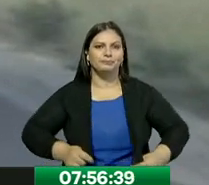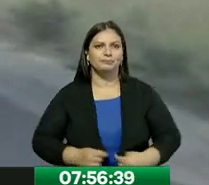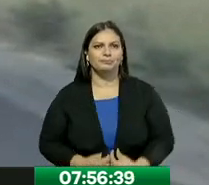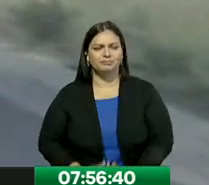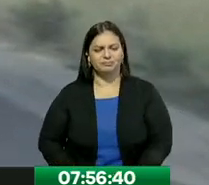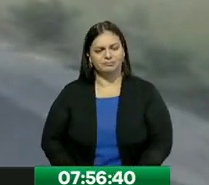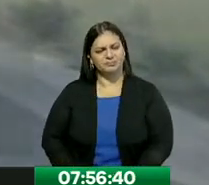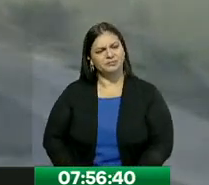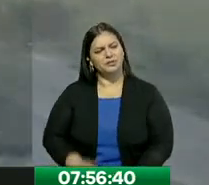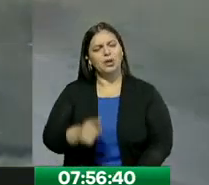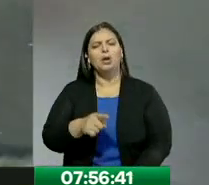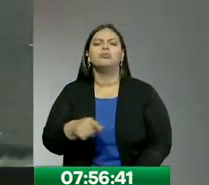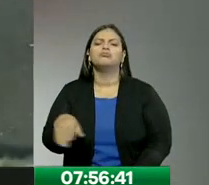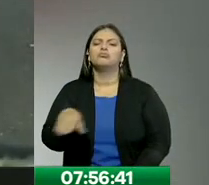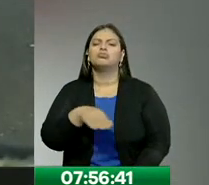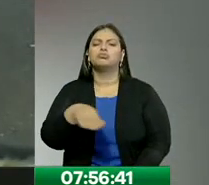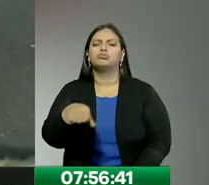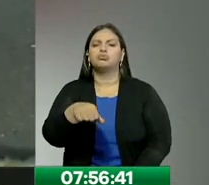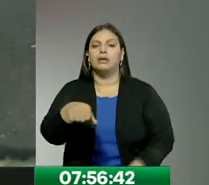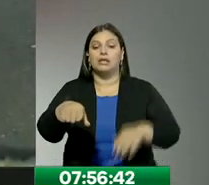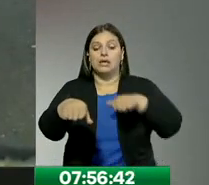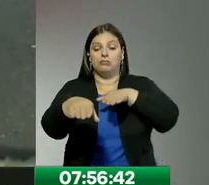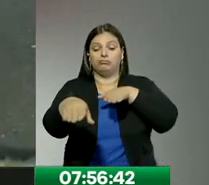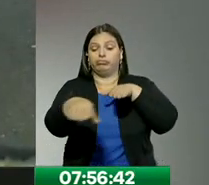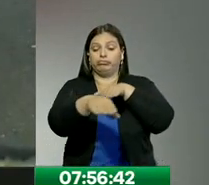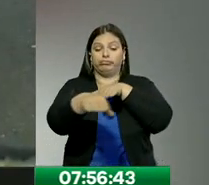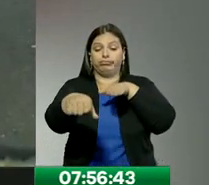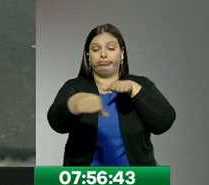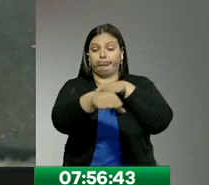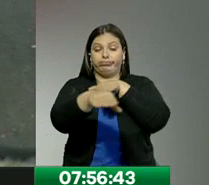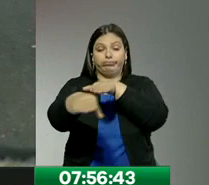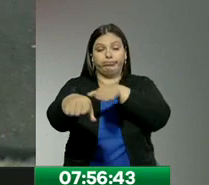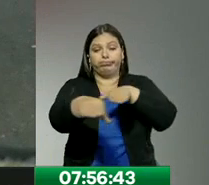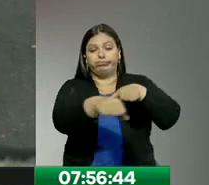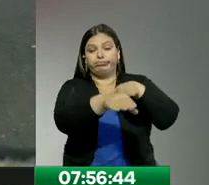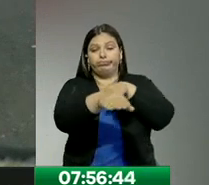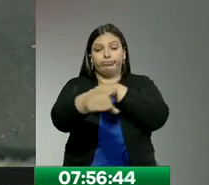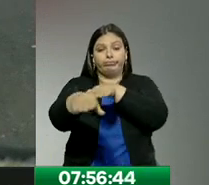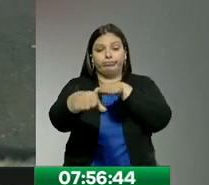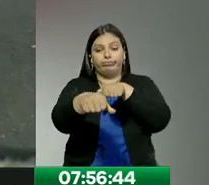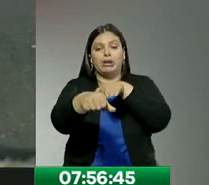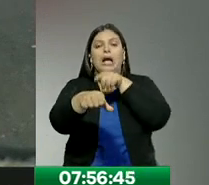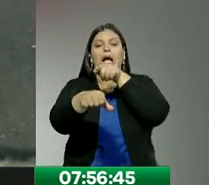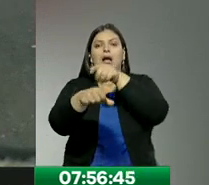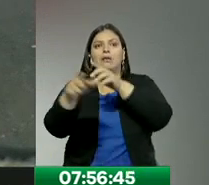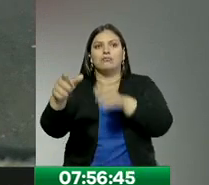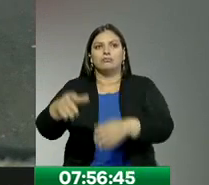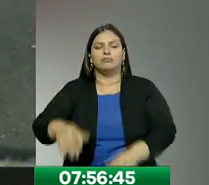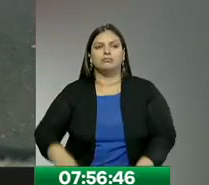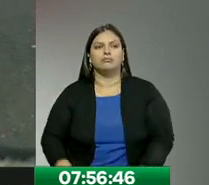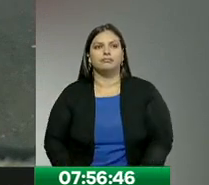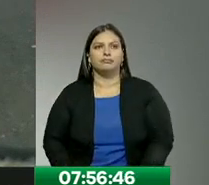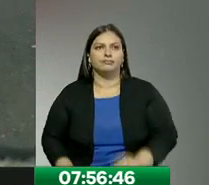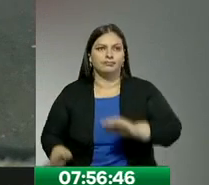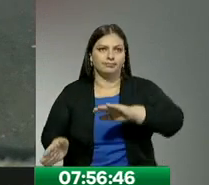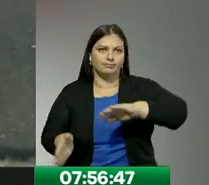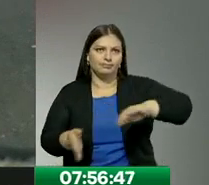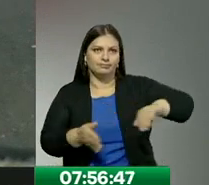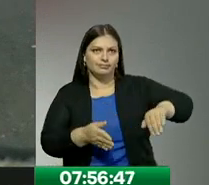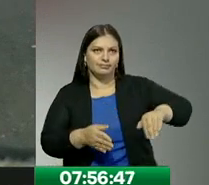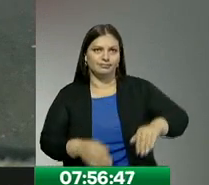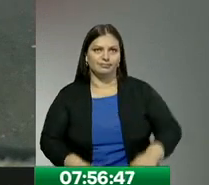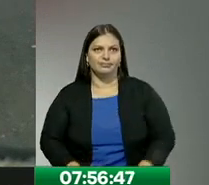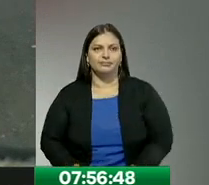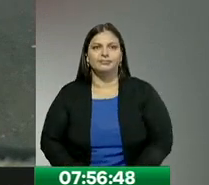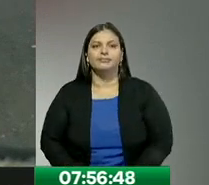llega a caer a la carretera, imagínate los carros que vienen atrás. No quiero ni pensar ni imaginar. Mire este. ¡Epa! Este carro es el